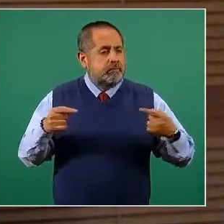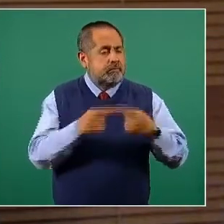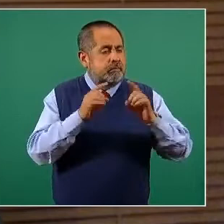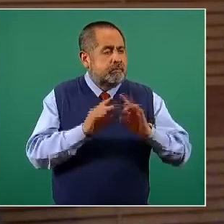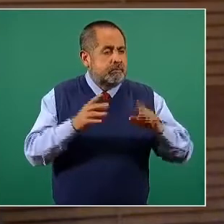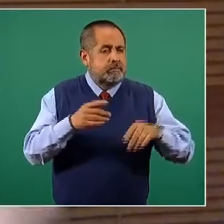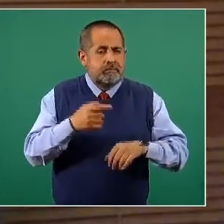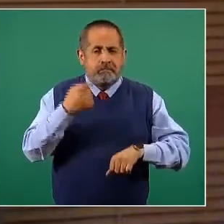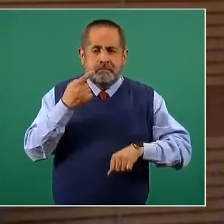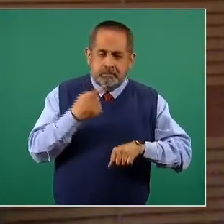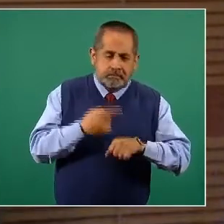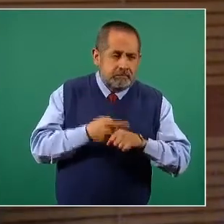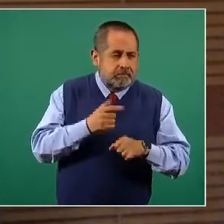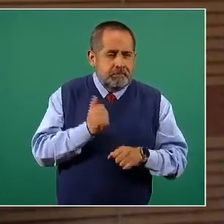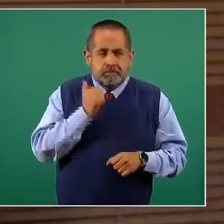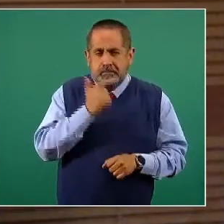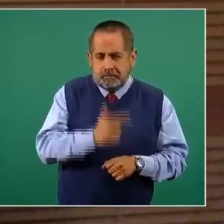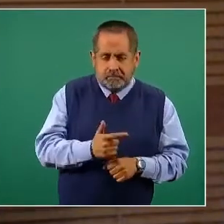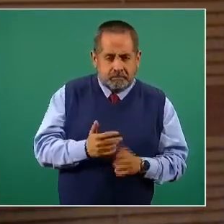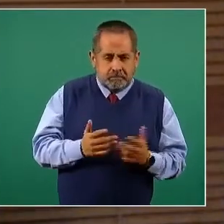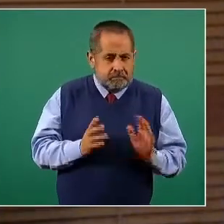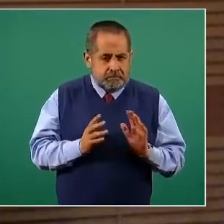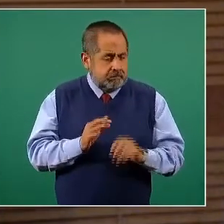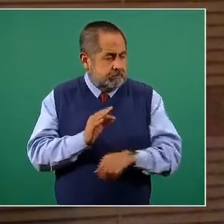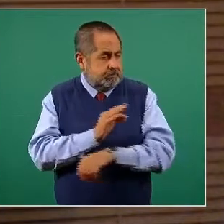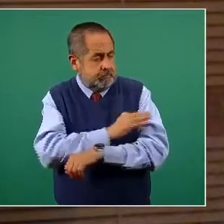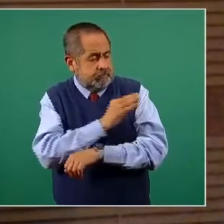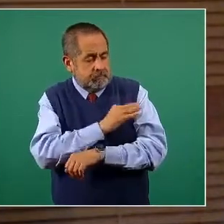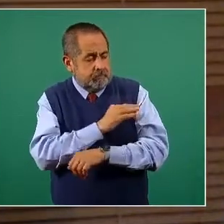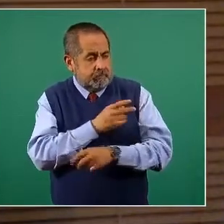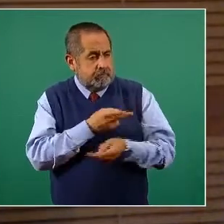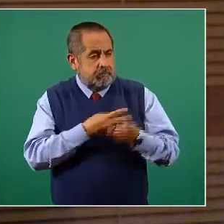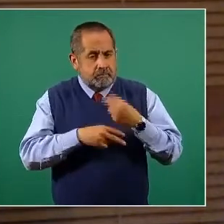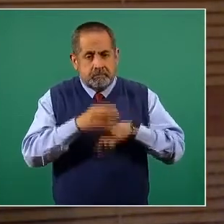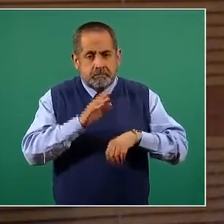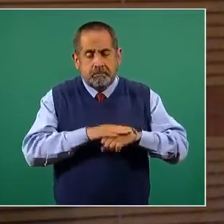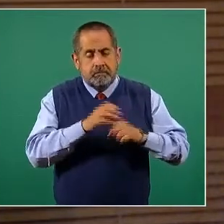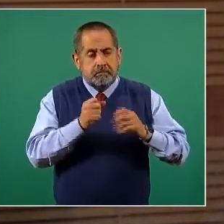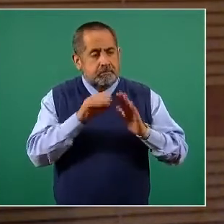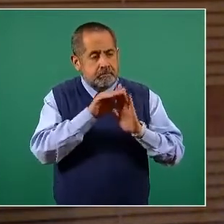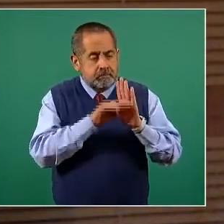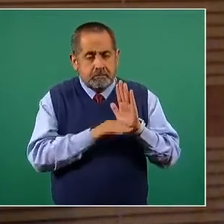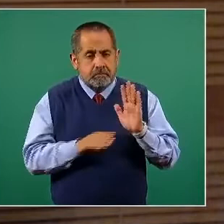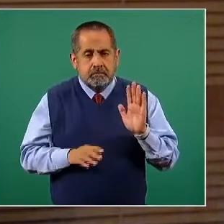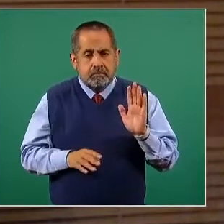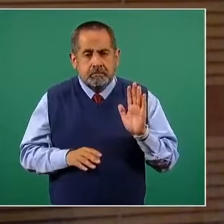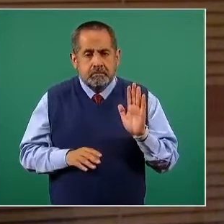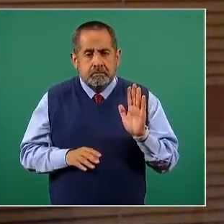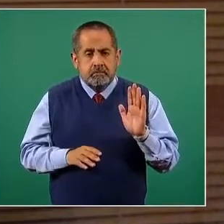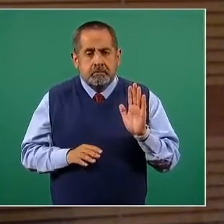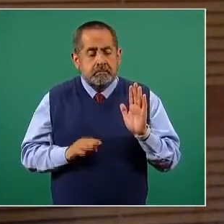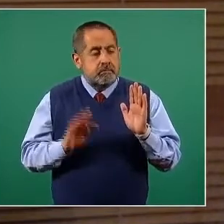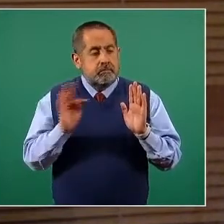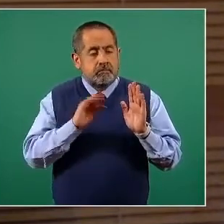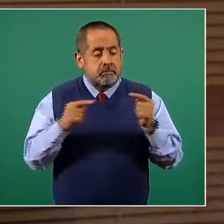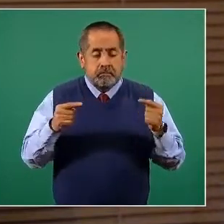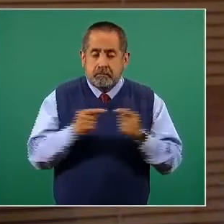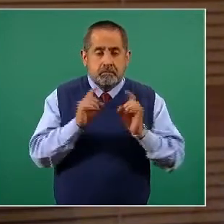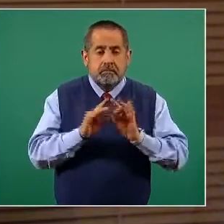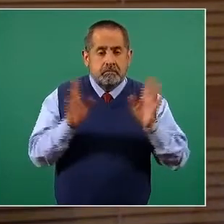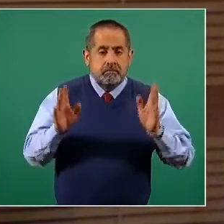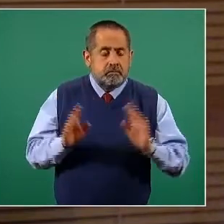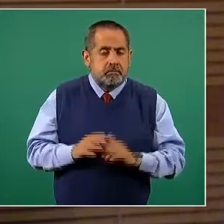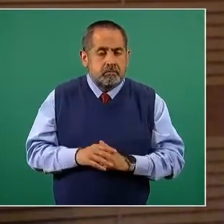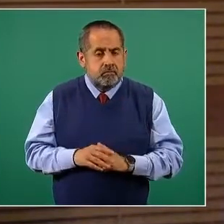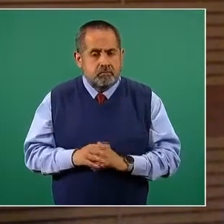alérgicas, cualquier componente de la vacuna se describe en las guías, si hay reacciones alérgicas a estos componentes, pues